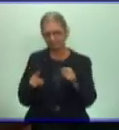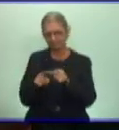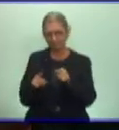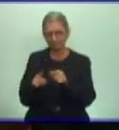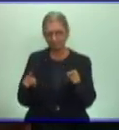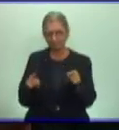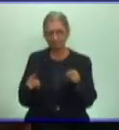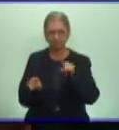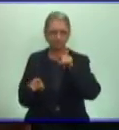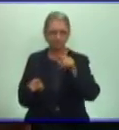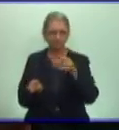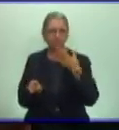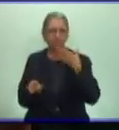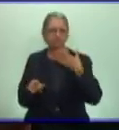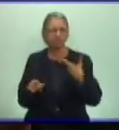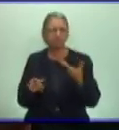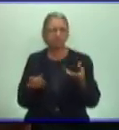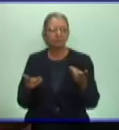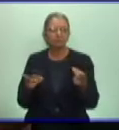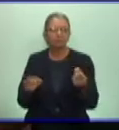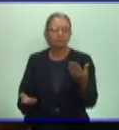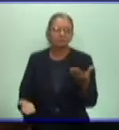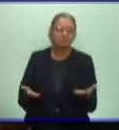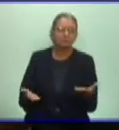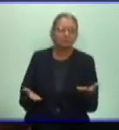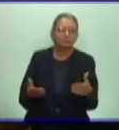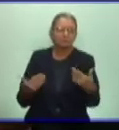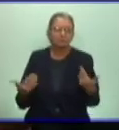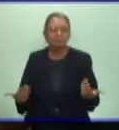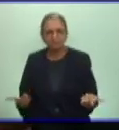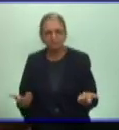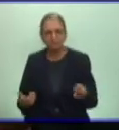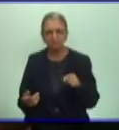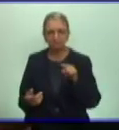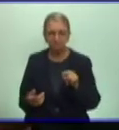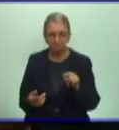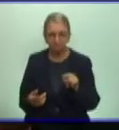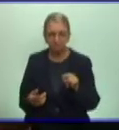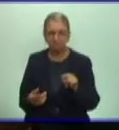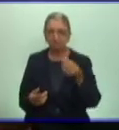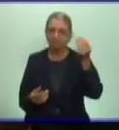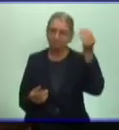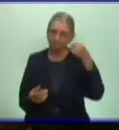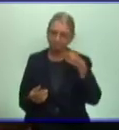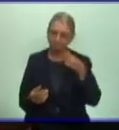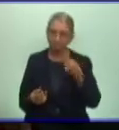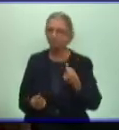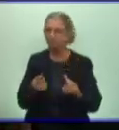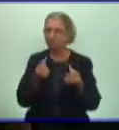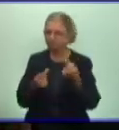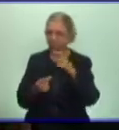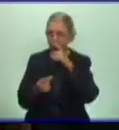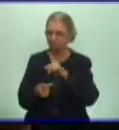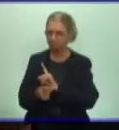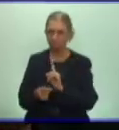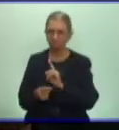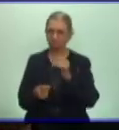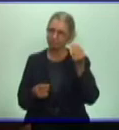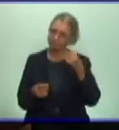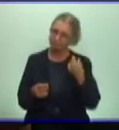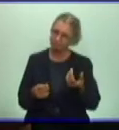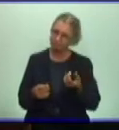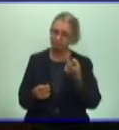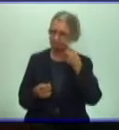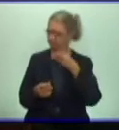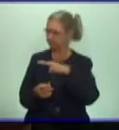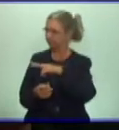para las unidades de masa, que lógicamente sabemos están afectadas. Esas son muchísimas sugerencias. Observa a tu alrededor,